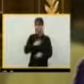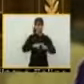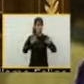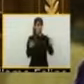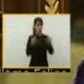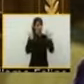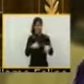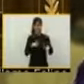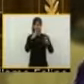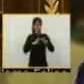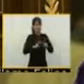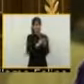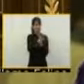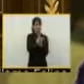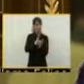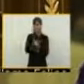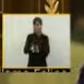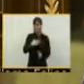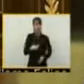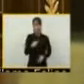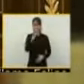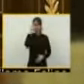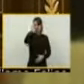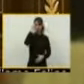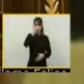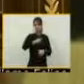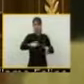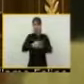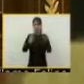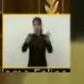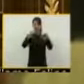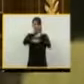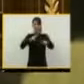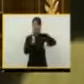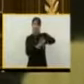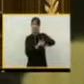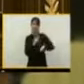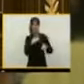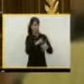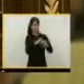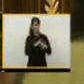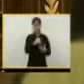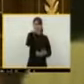pensando no seguinte. Martes e venres son os días de mercado na Praza de Abastos de Lugo.